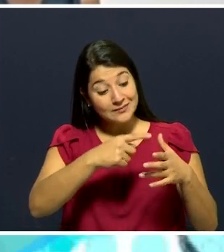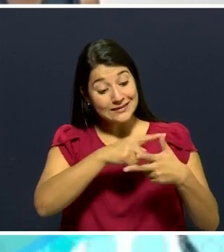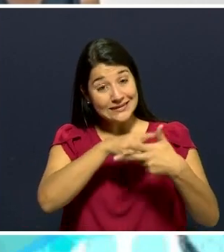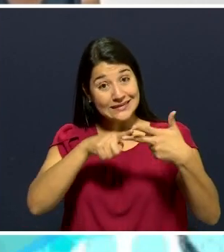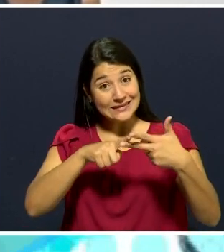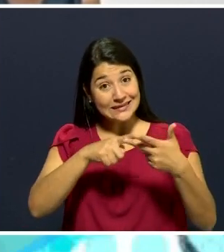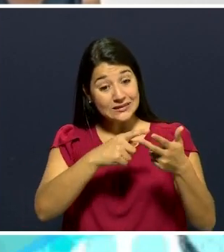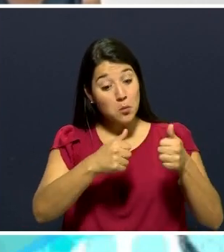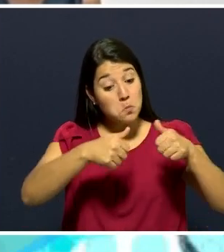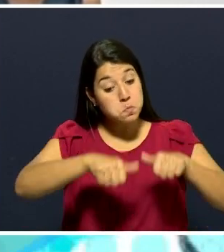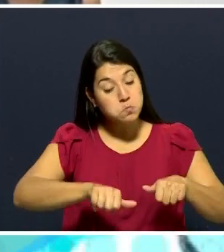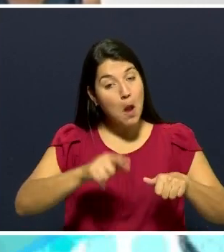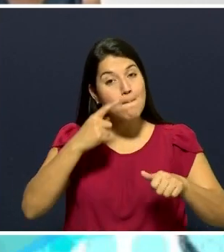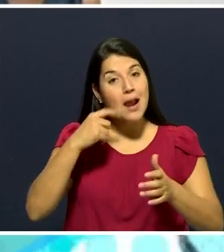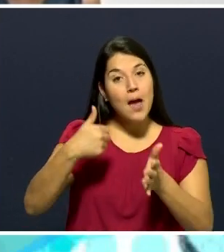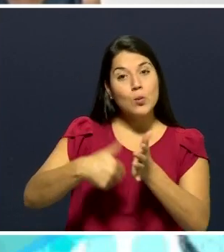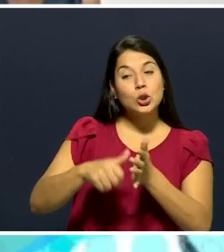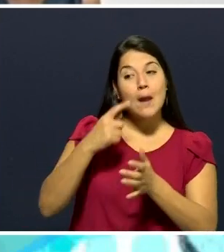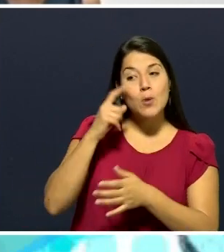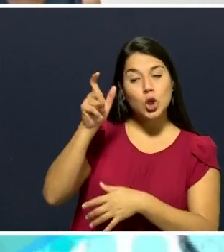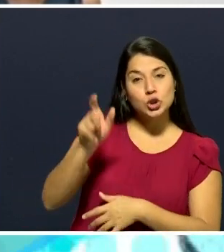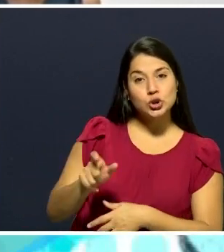y en realidad al directorio legislativo?